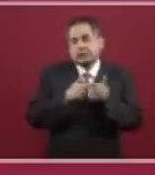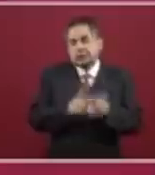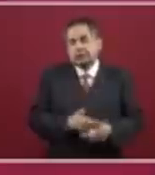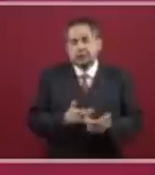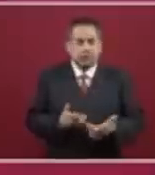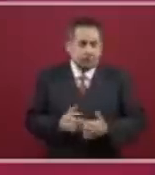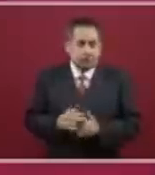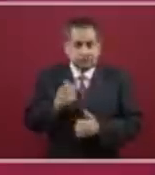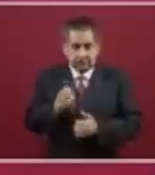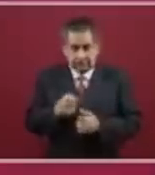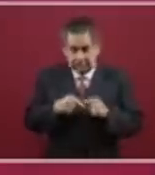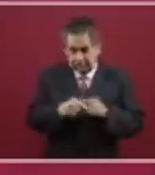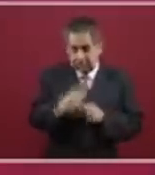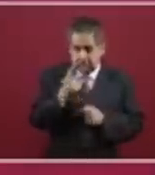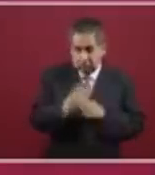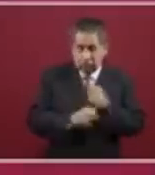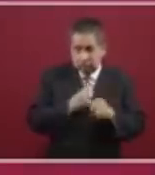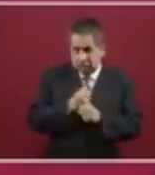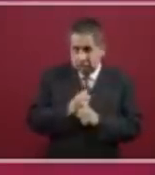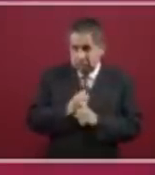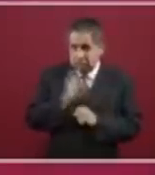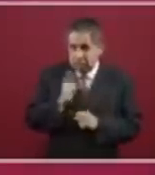Y entonces en esos dos años,